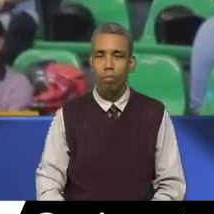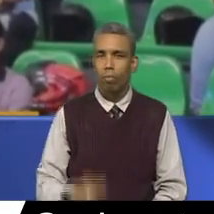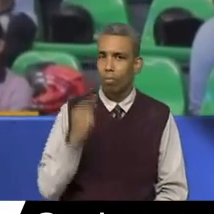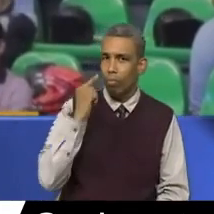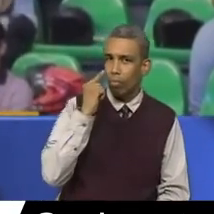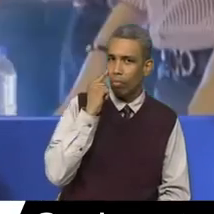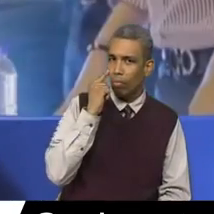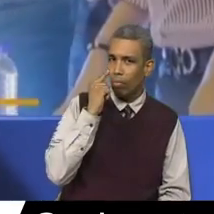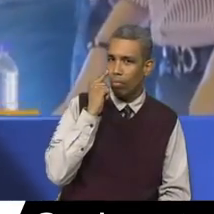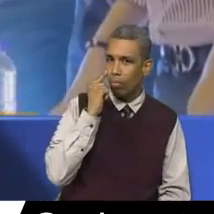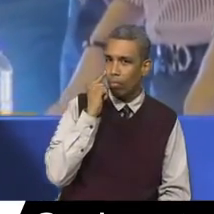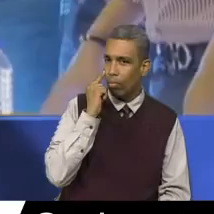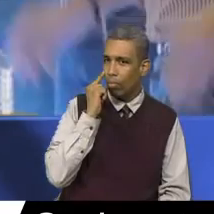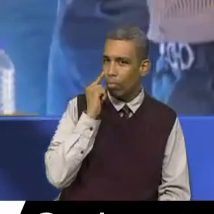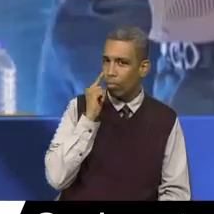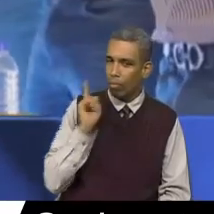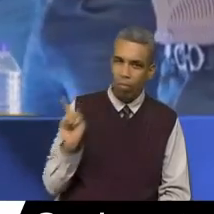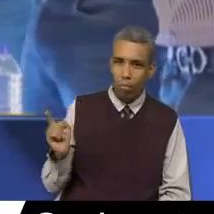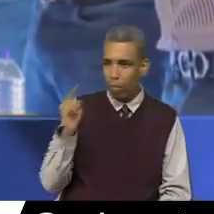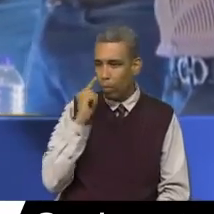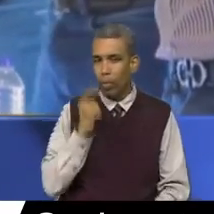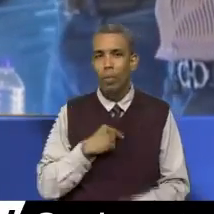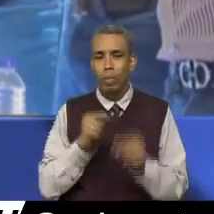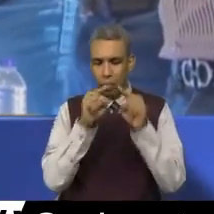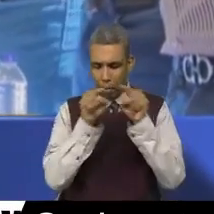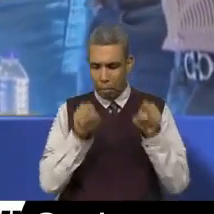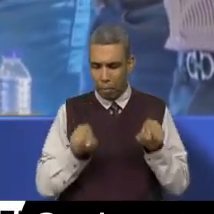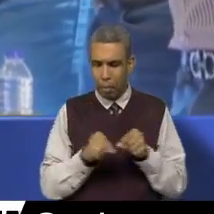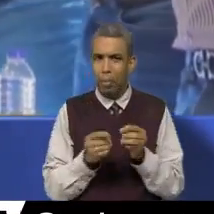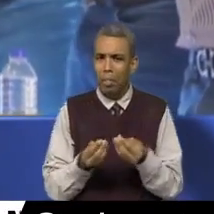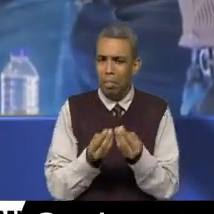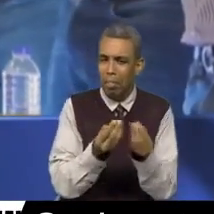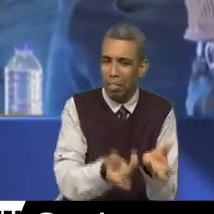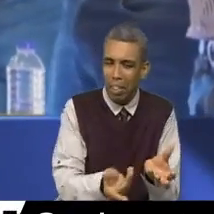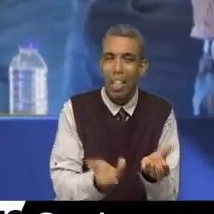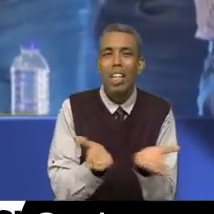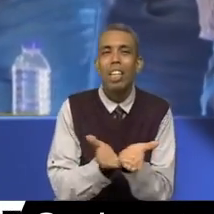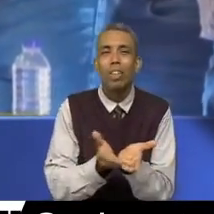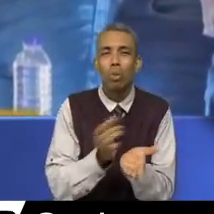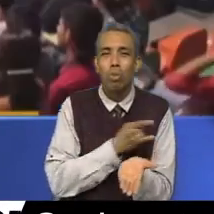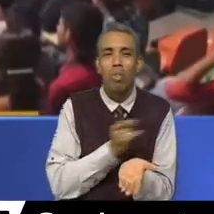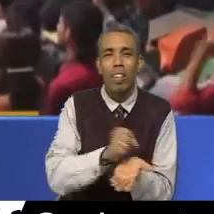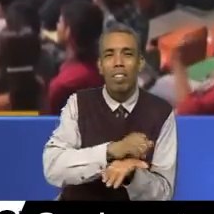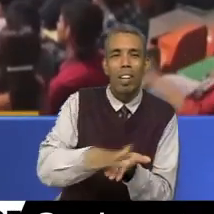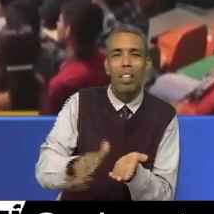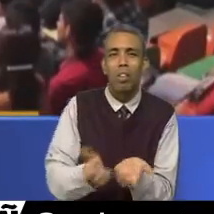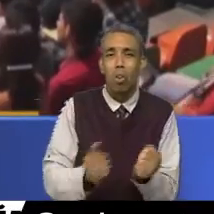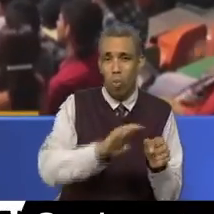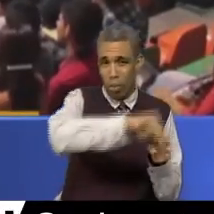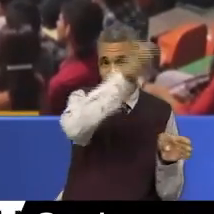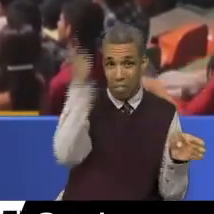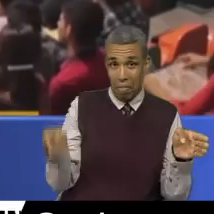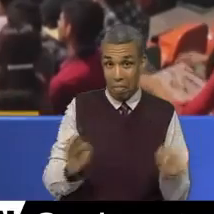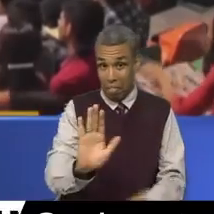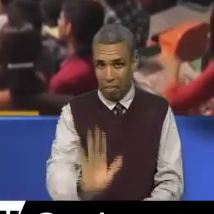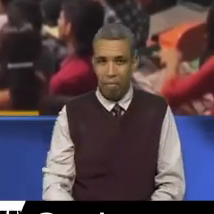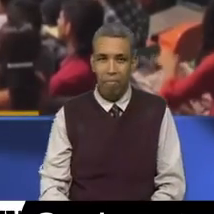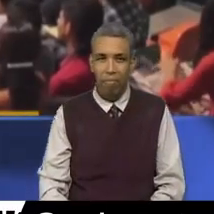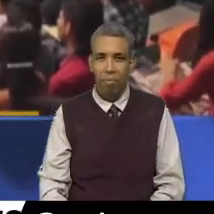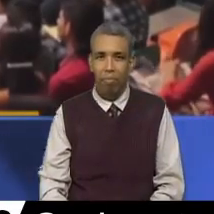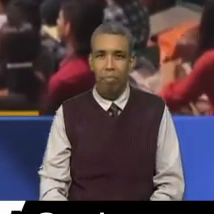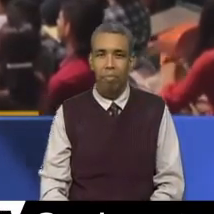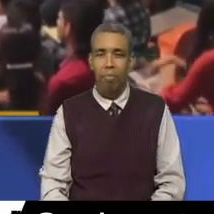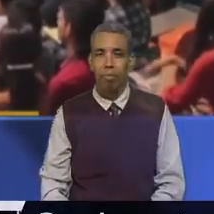de becados de educación superior que tendrá el gobierno local este miércoles en el Coliseo Luis F. Castellanos. Ya regresamos.